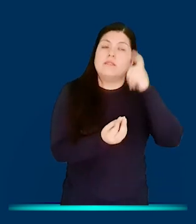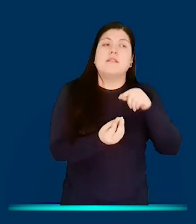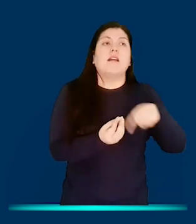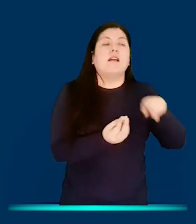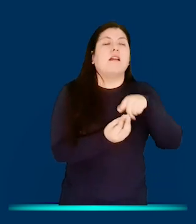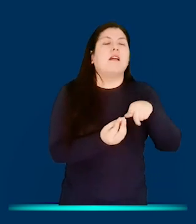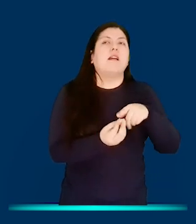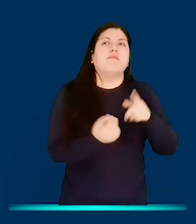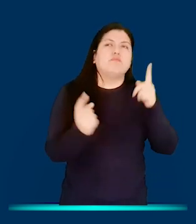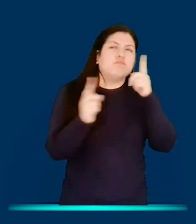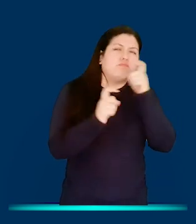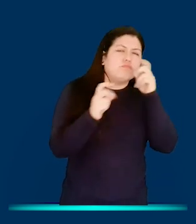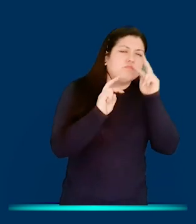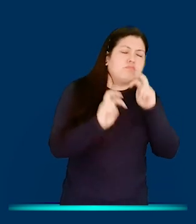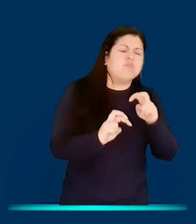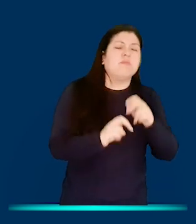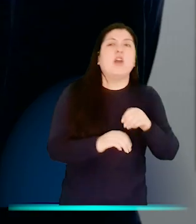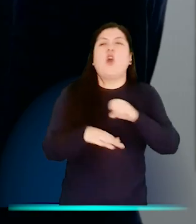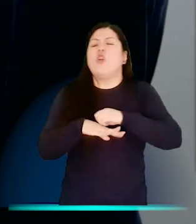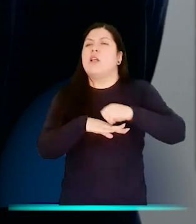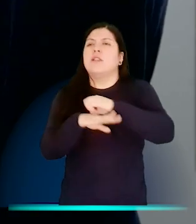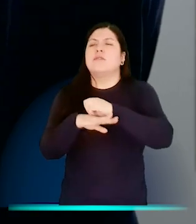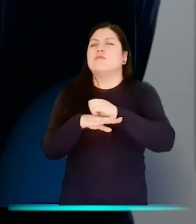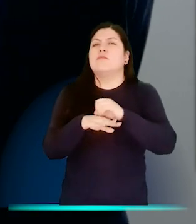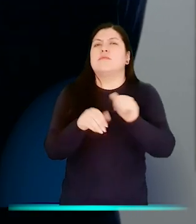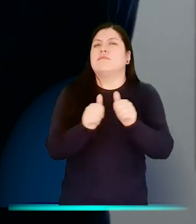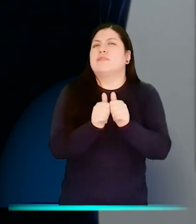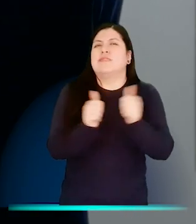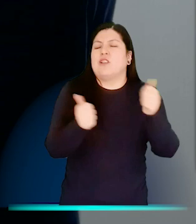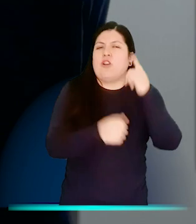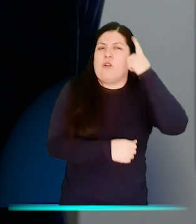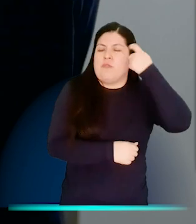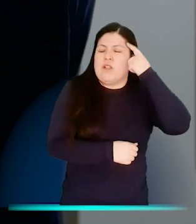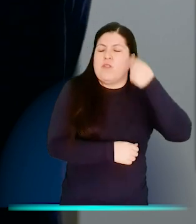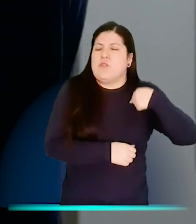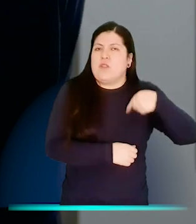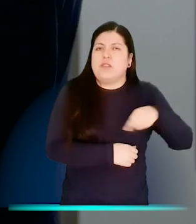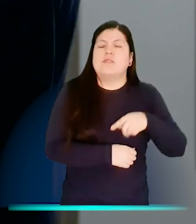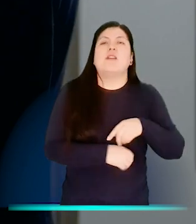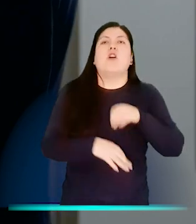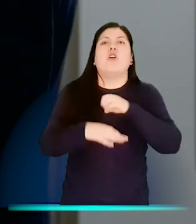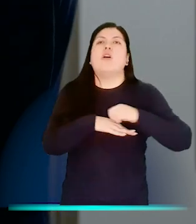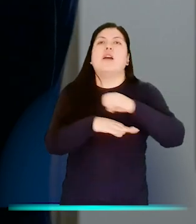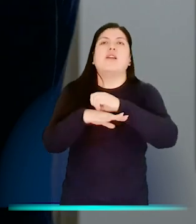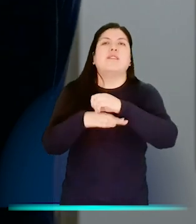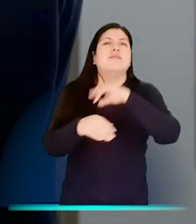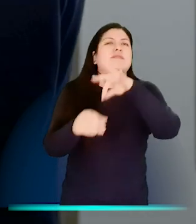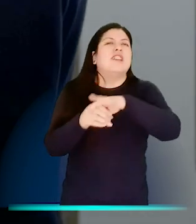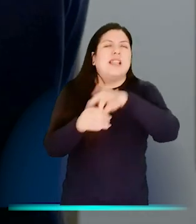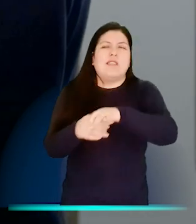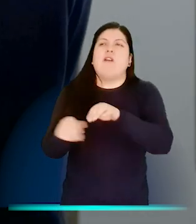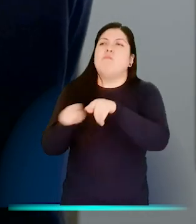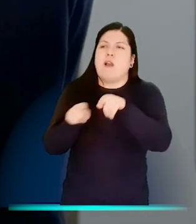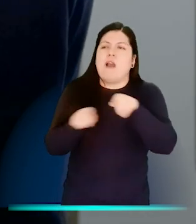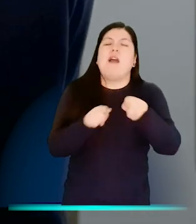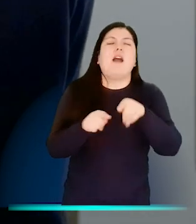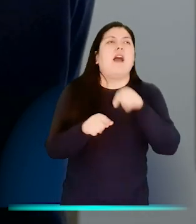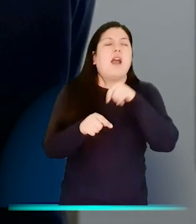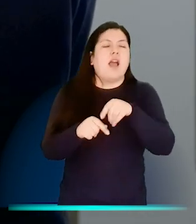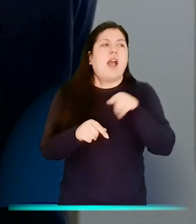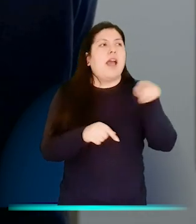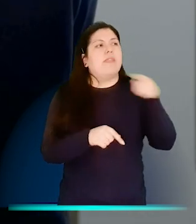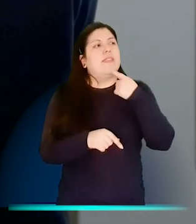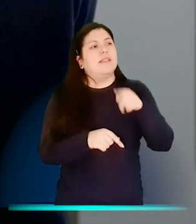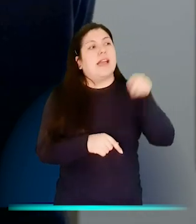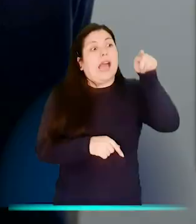policía y los centros de inteligencia, y adicionalmente de organizaciones no gubernamentales, como por ejemplo la Misión de Observación Electoral,